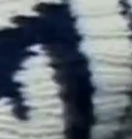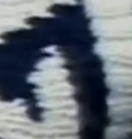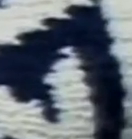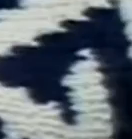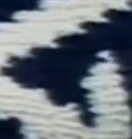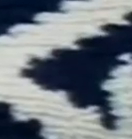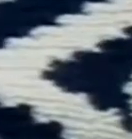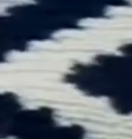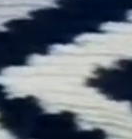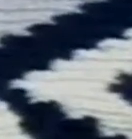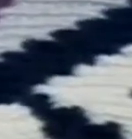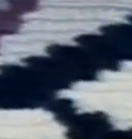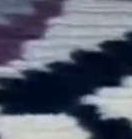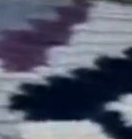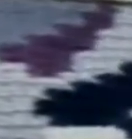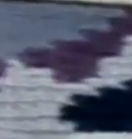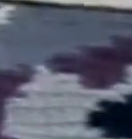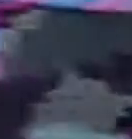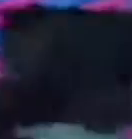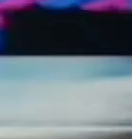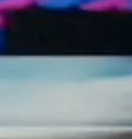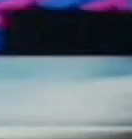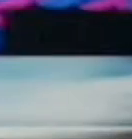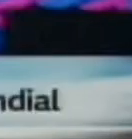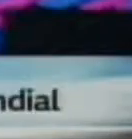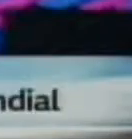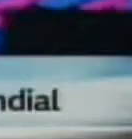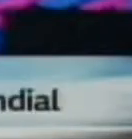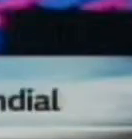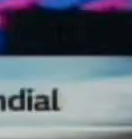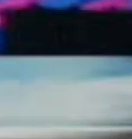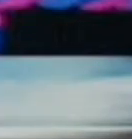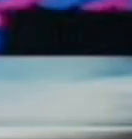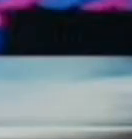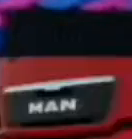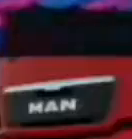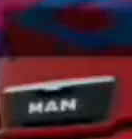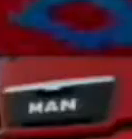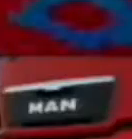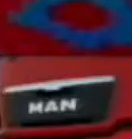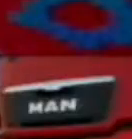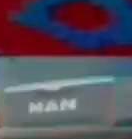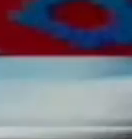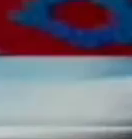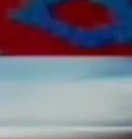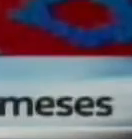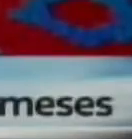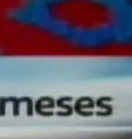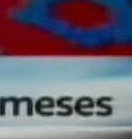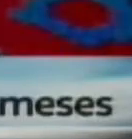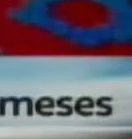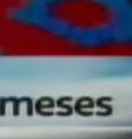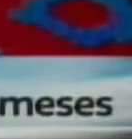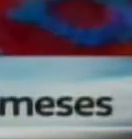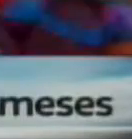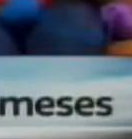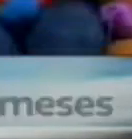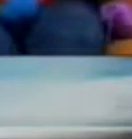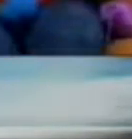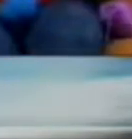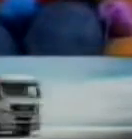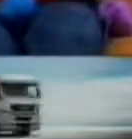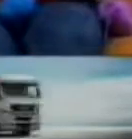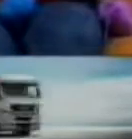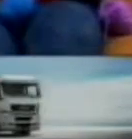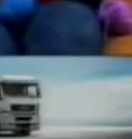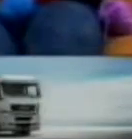La Asociación de Artesanos Virgen de Nazareno, que promociona a nivel internacional una técnica de tejido procedente de Bolivia y Perú, anuncia los cursos